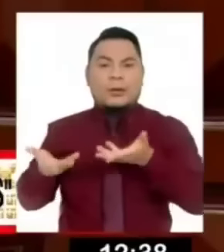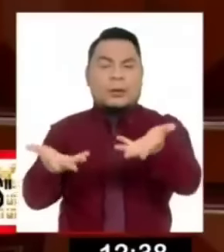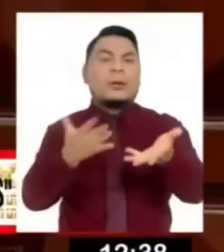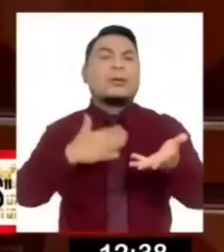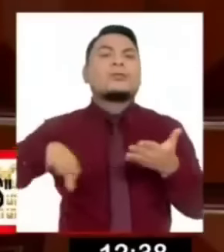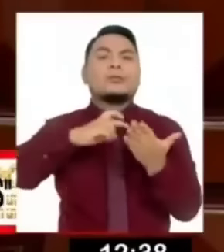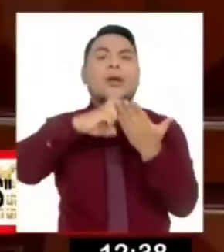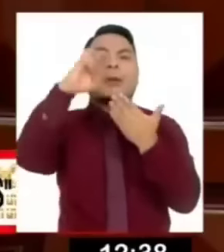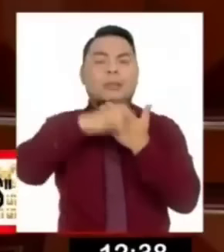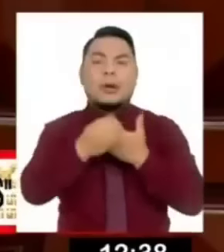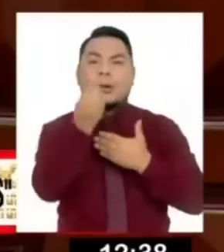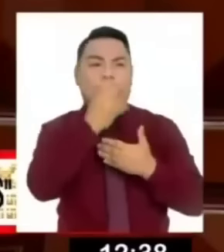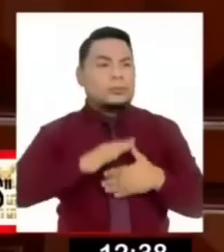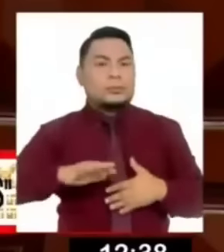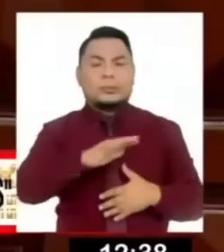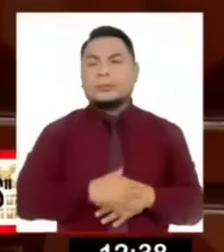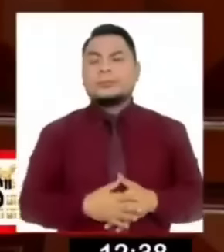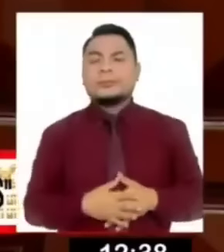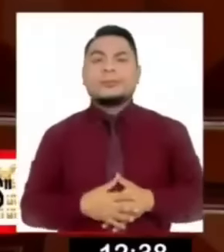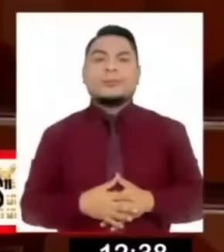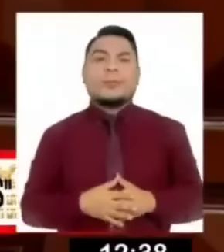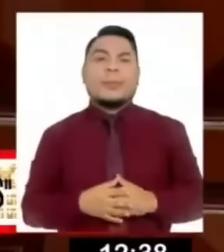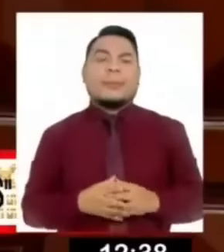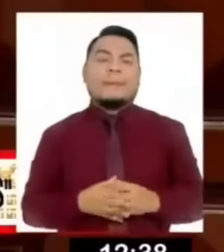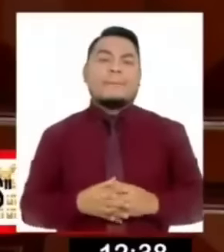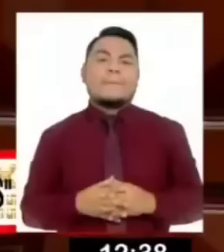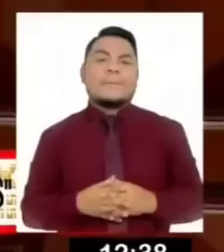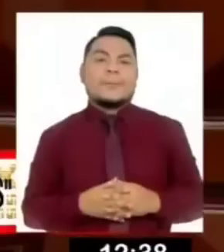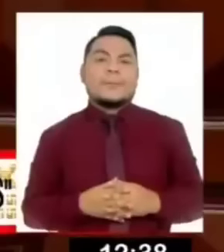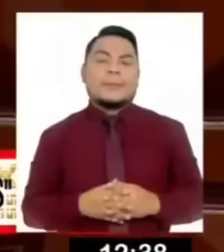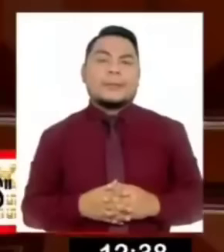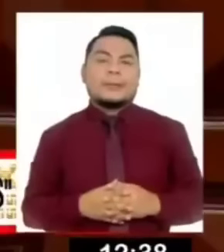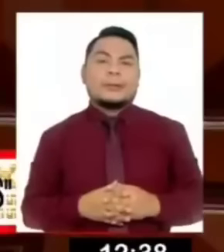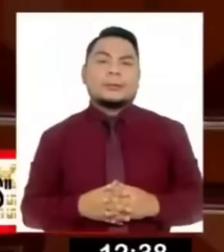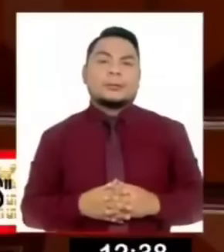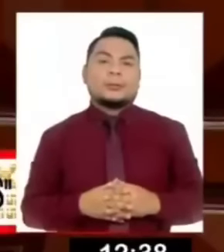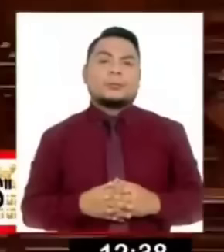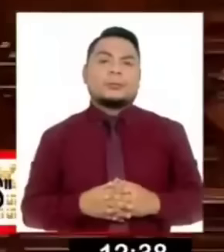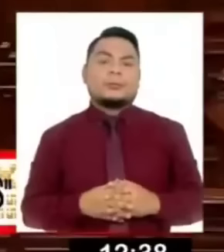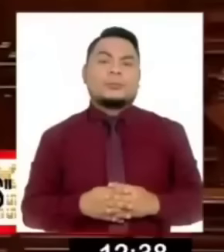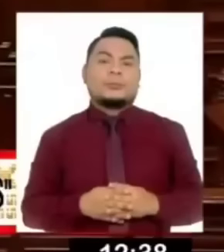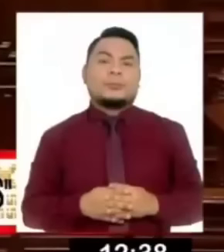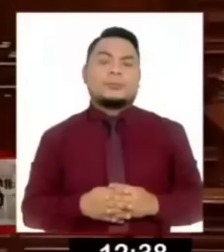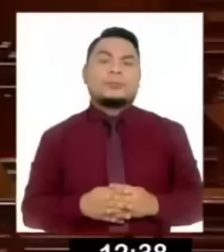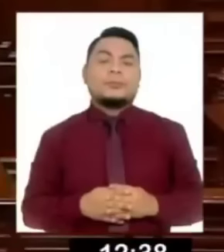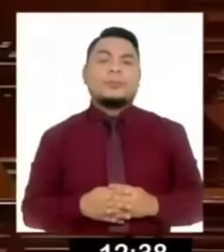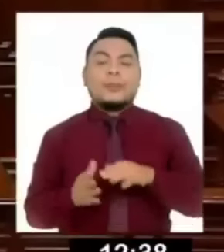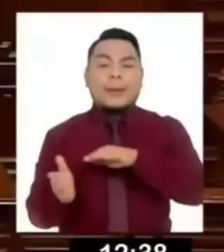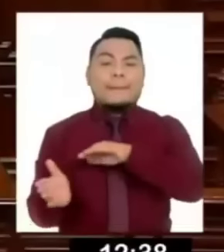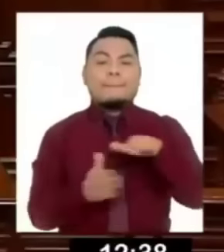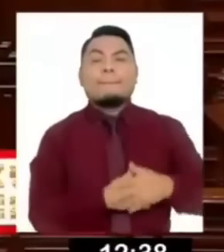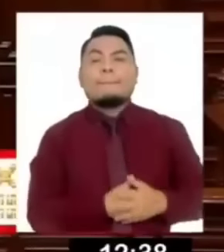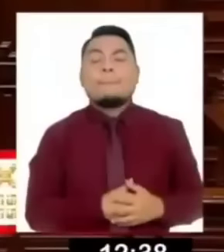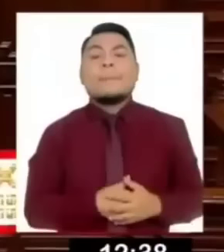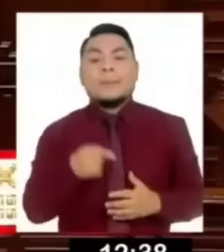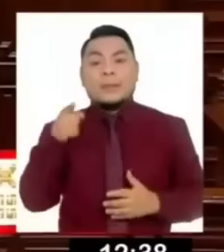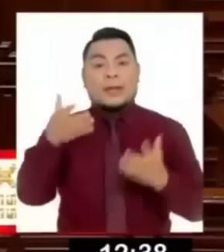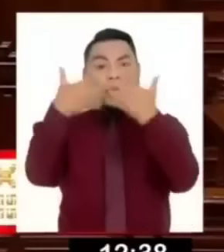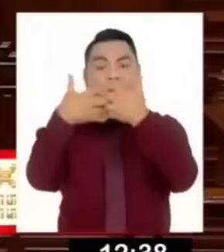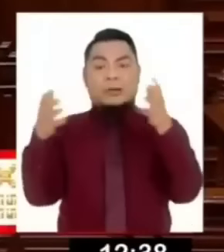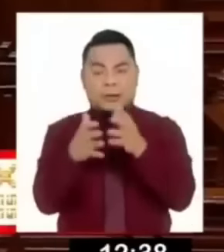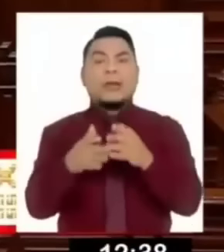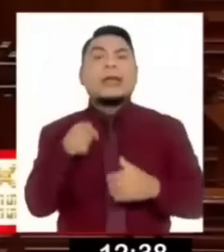nuestros programas de asistencia alimentaria. Para las pymes implementaremos